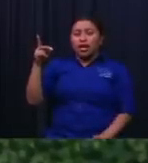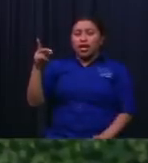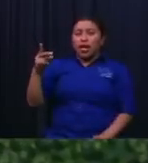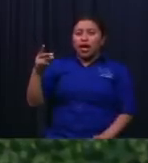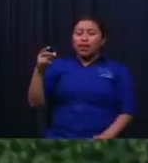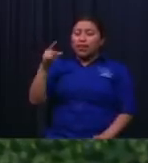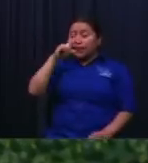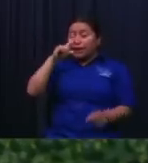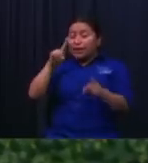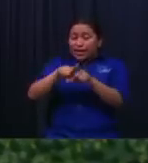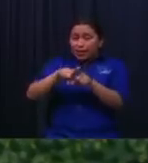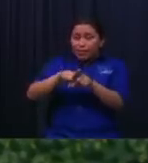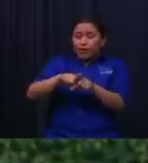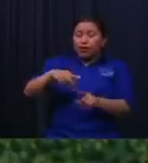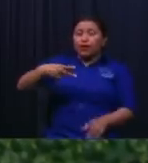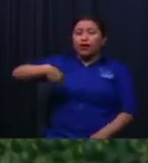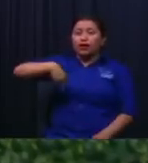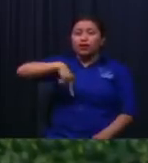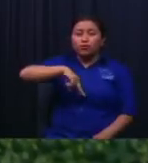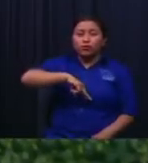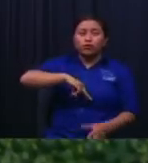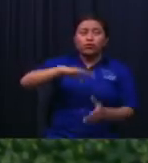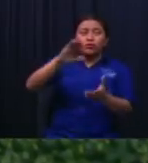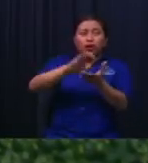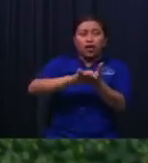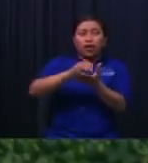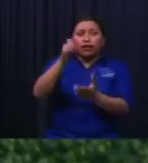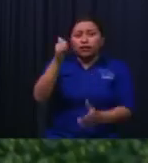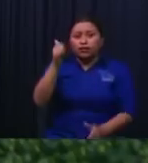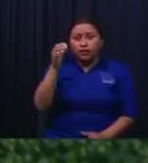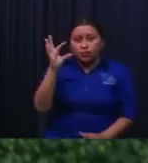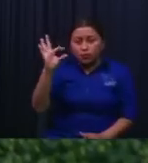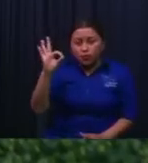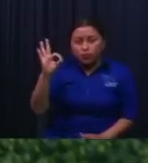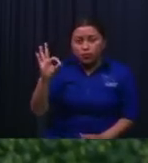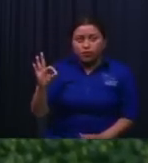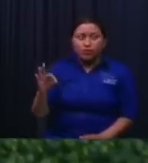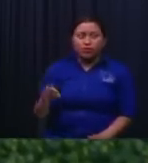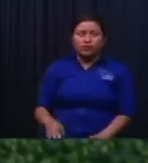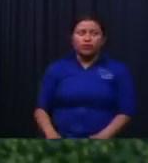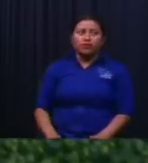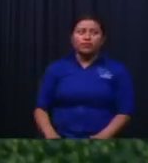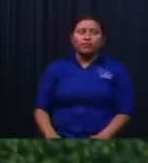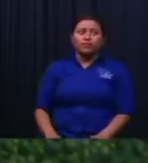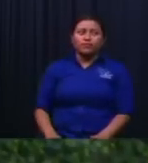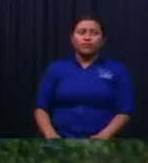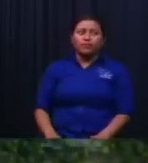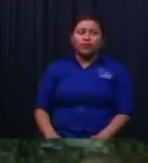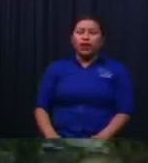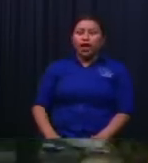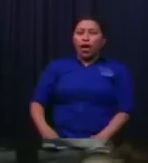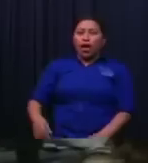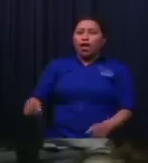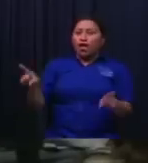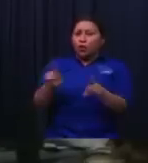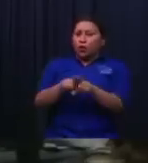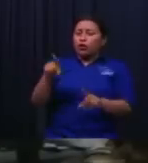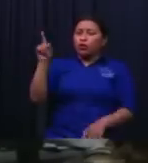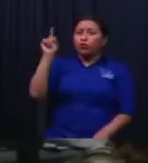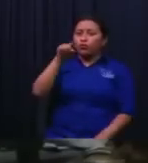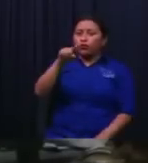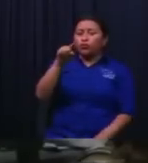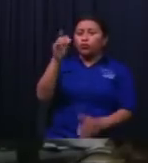Señor yo, ¿verdad? Ah, si su Señor sirva a su Señor, no. Señor Jesucristo. así como le sirve al Señor, así como